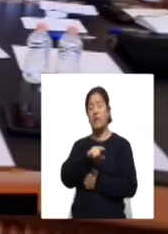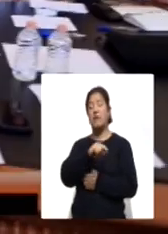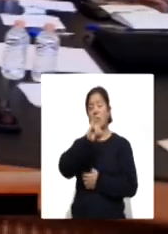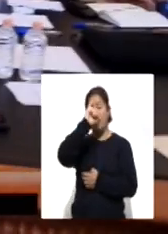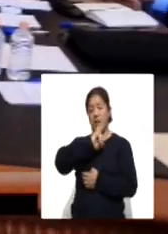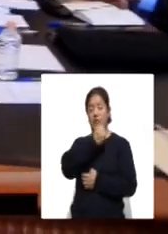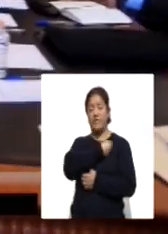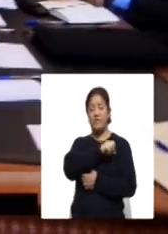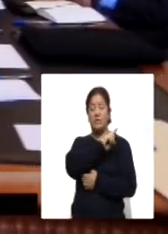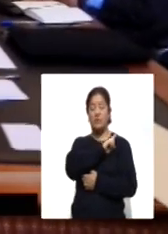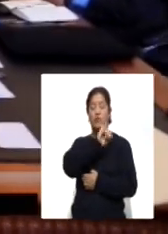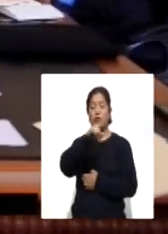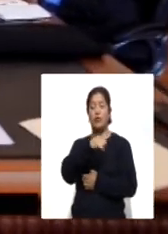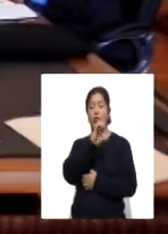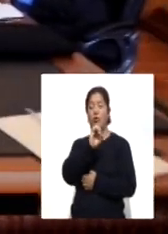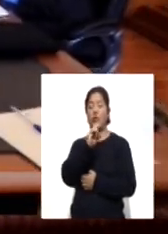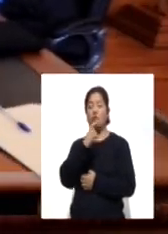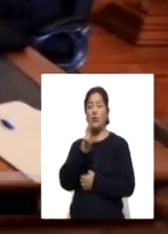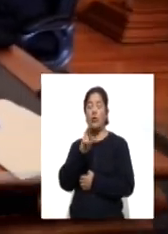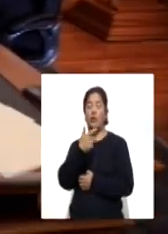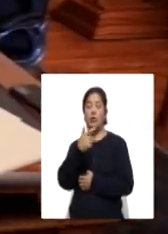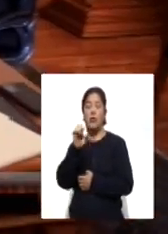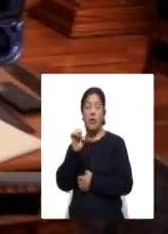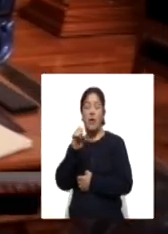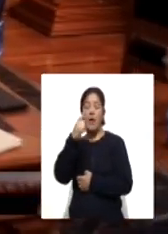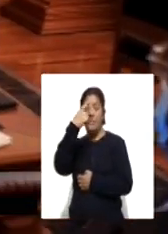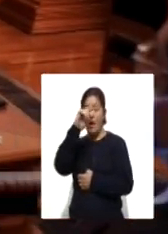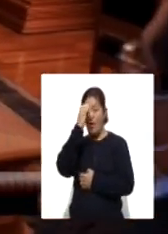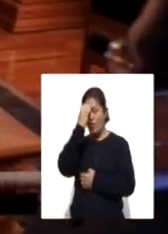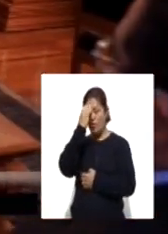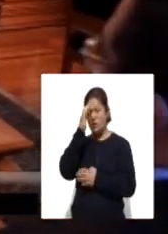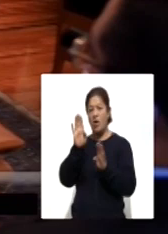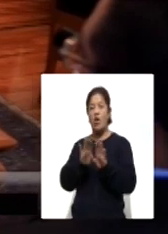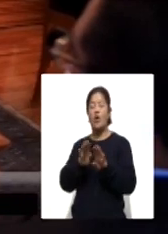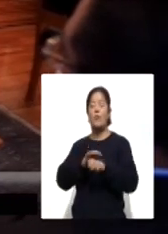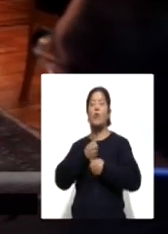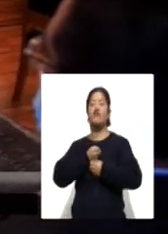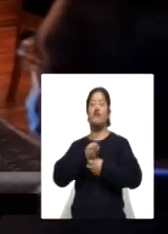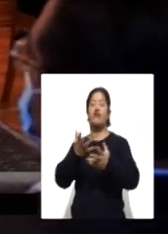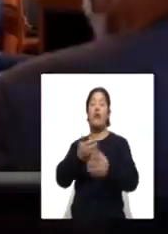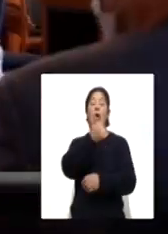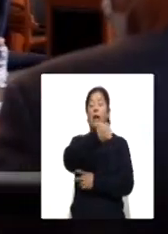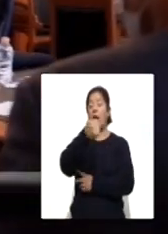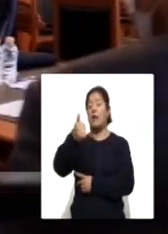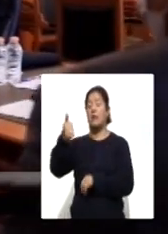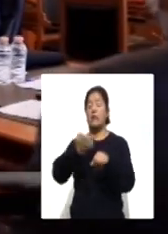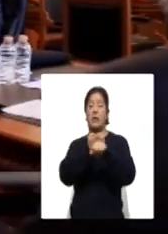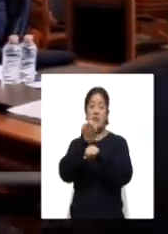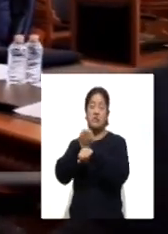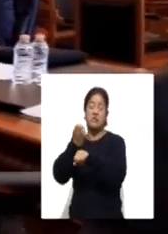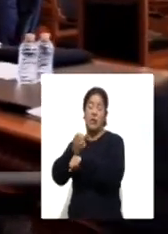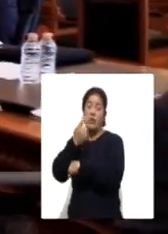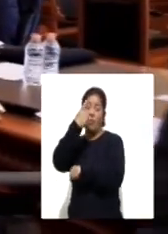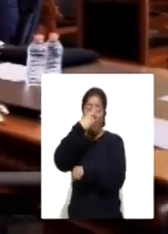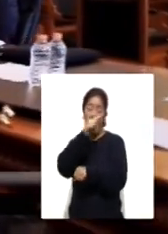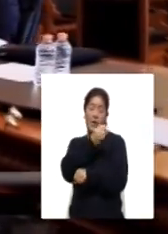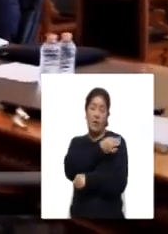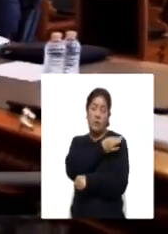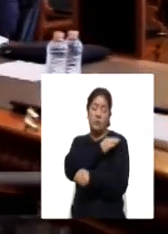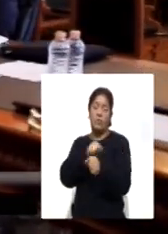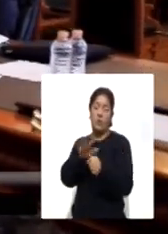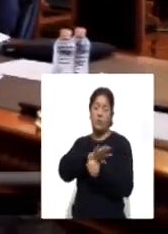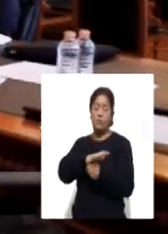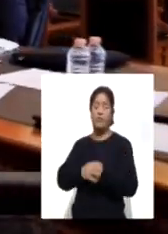de distribución de vacunas de COVID-19 en los estados que ejecutará el gobierno federal. Durante la sesión virtual, Marco Mena manifestó